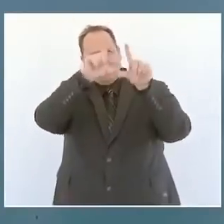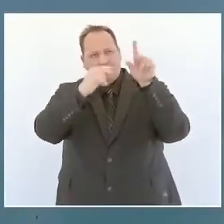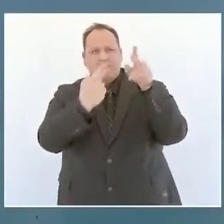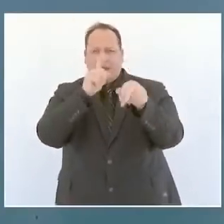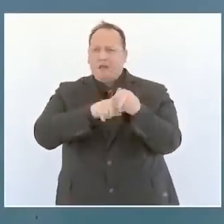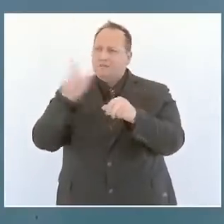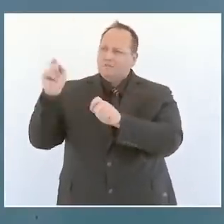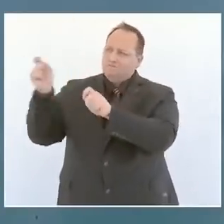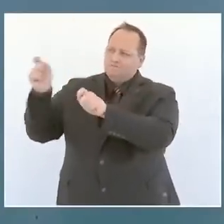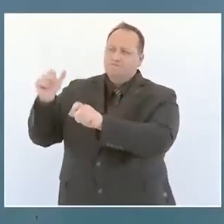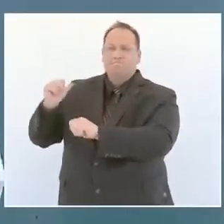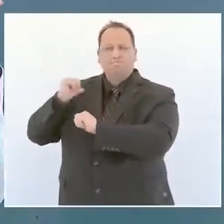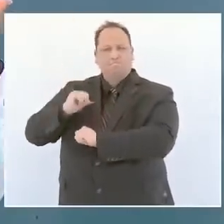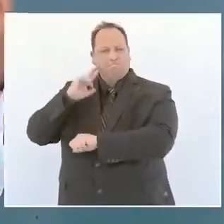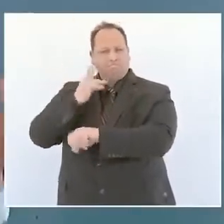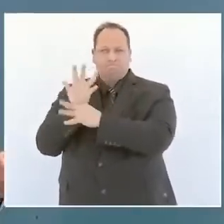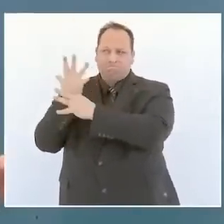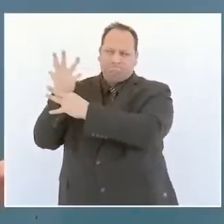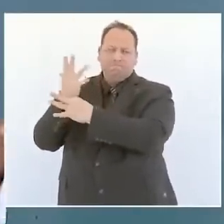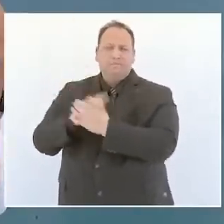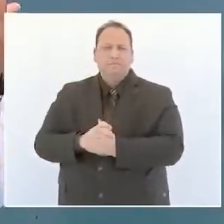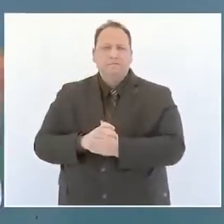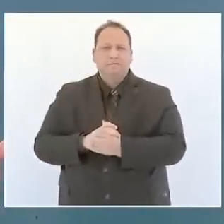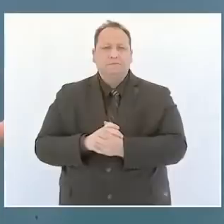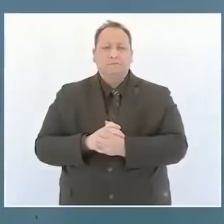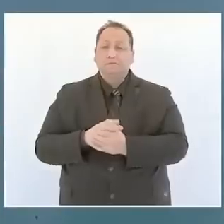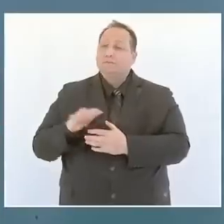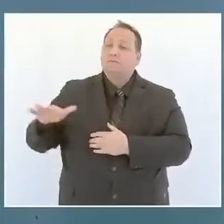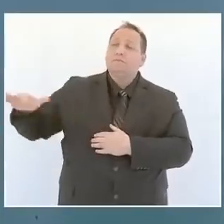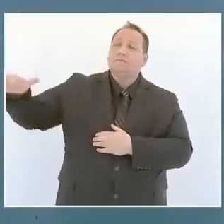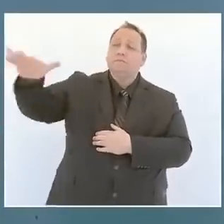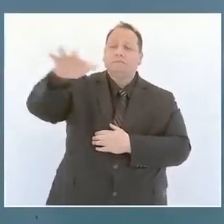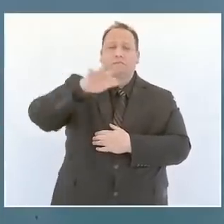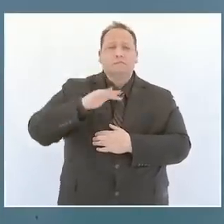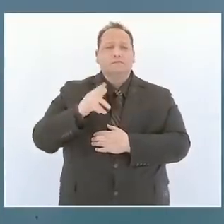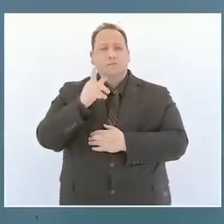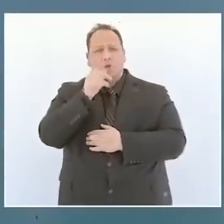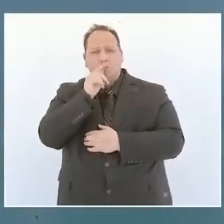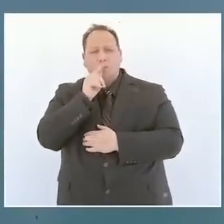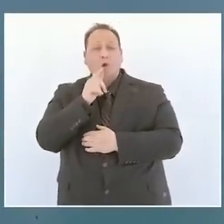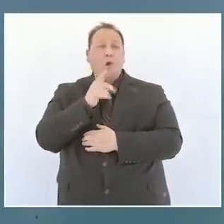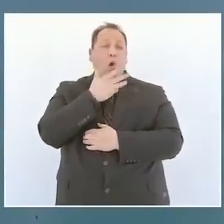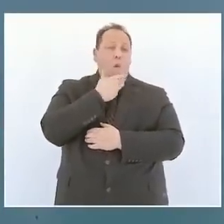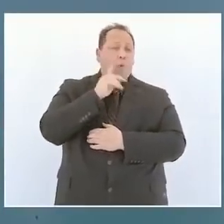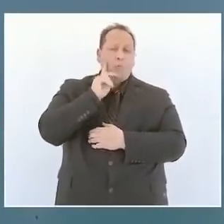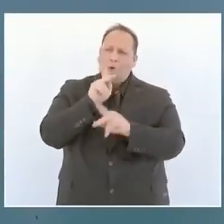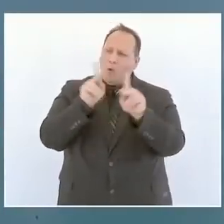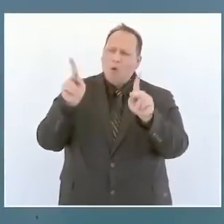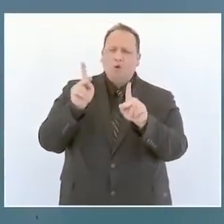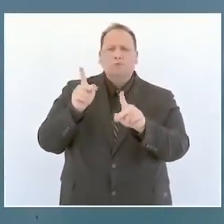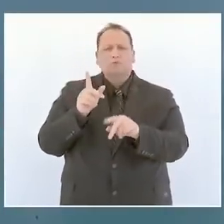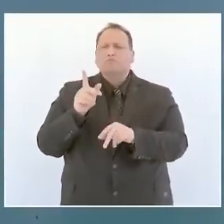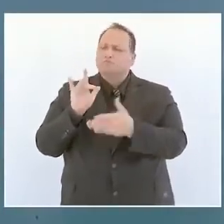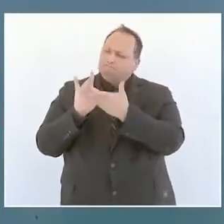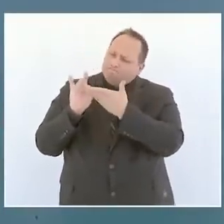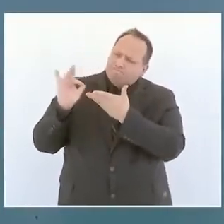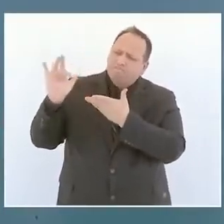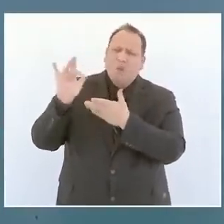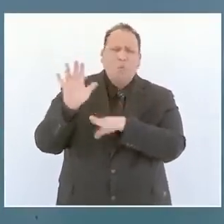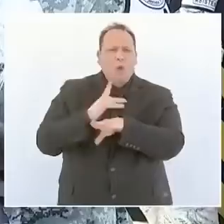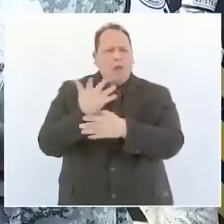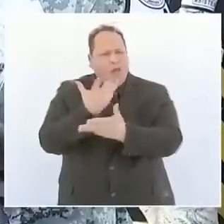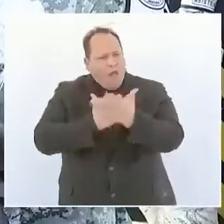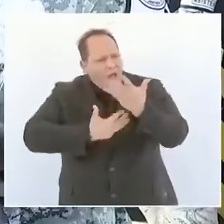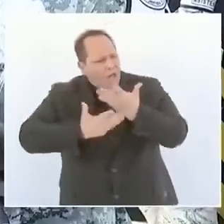Nacional. Y agradecerle mucho a los elementos de la Guardia Nacional, mujeres y hombres, por todo lo que